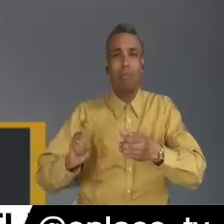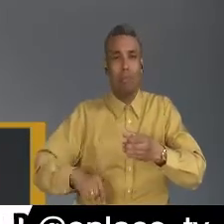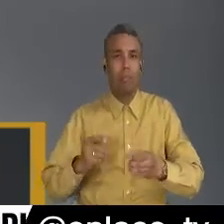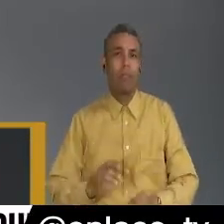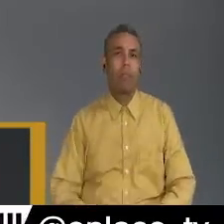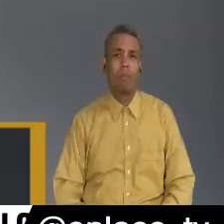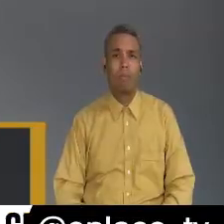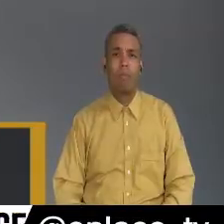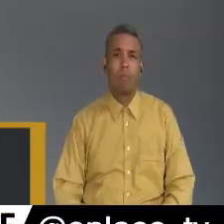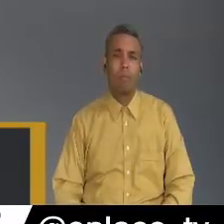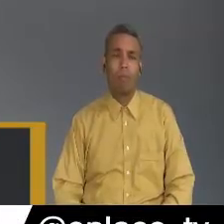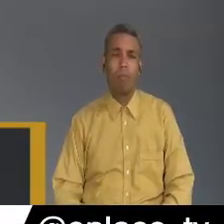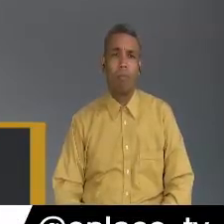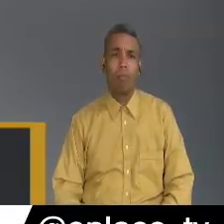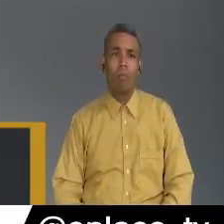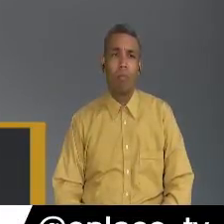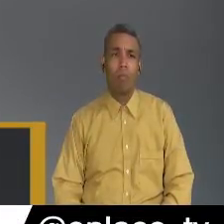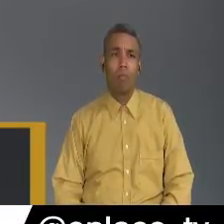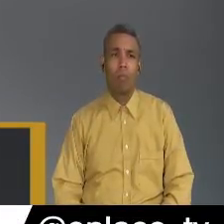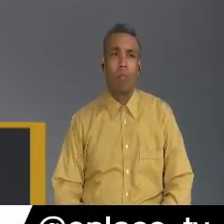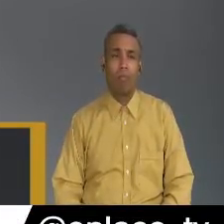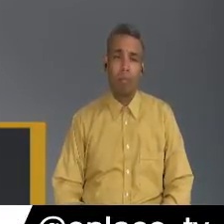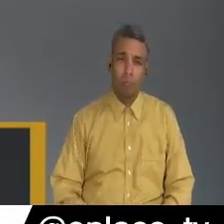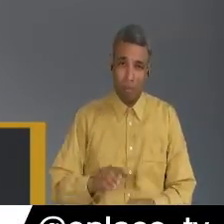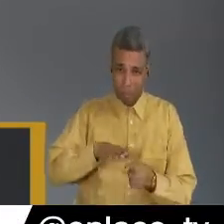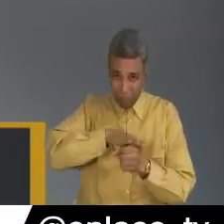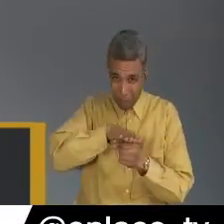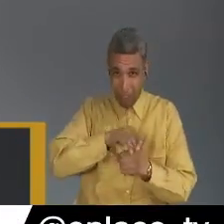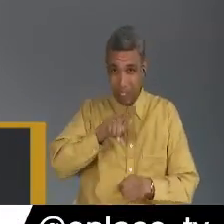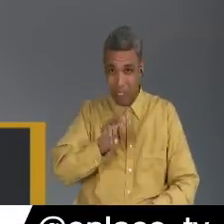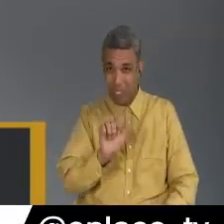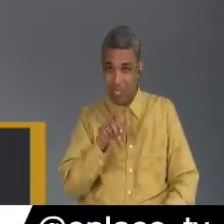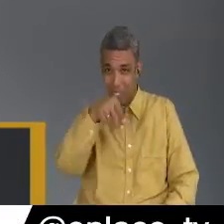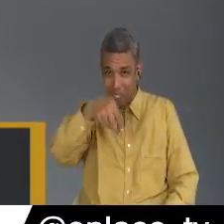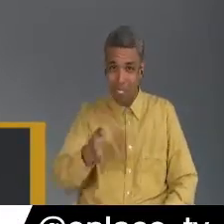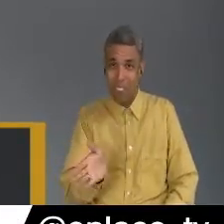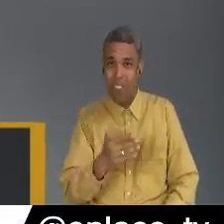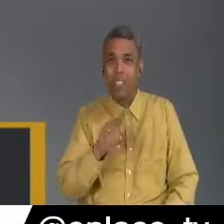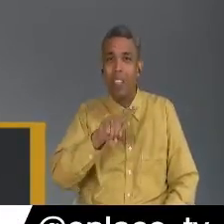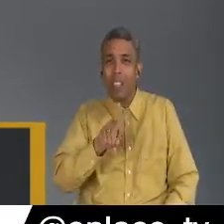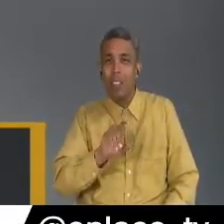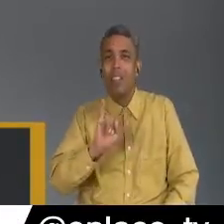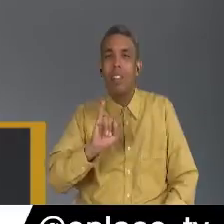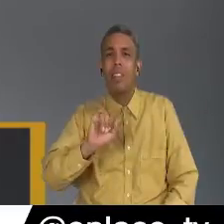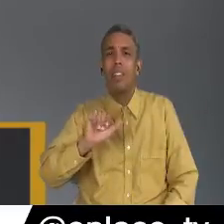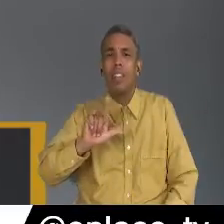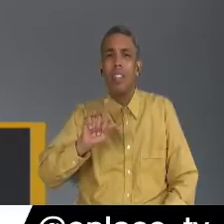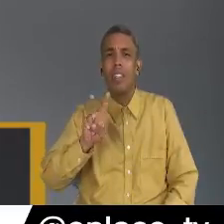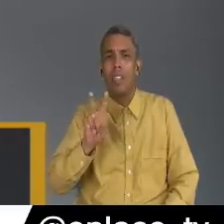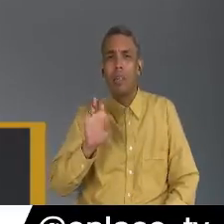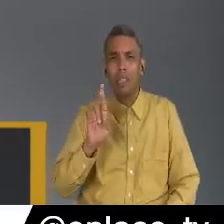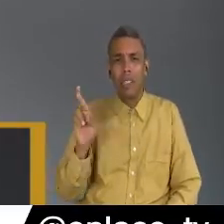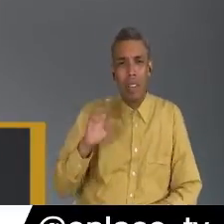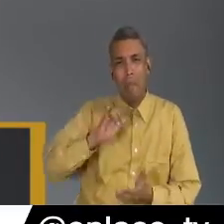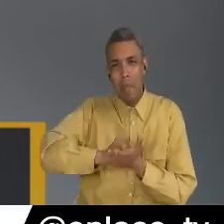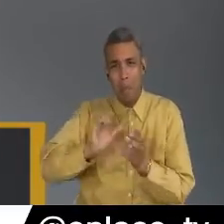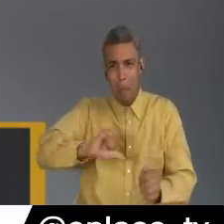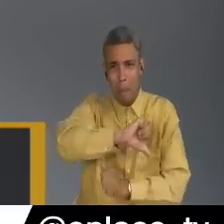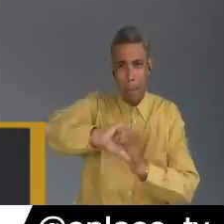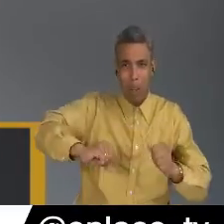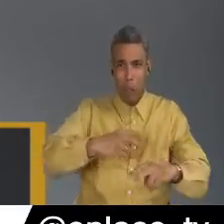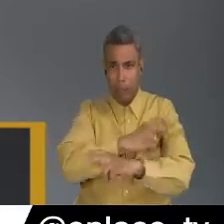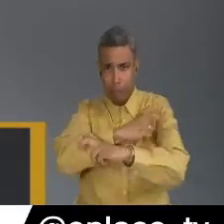También del barrio San Silvestre, el reportero ciudadano denuncia el mal estado en que se encuentra el parque del sector. Están dañados los columpios y un resbaladero se